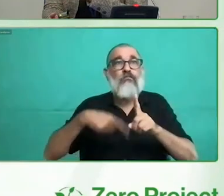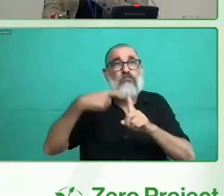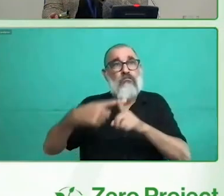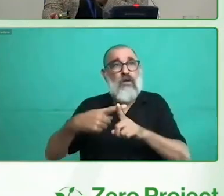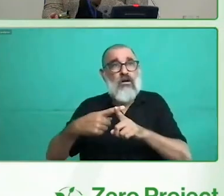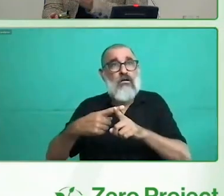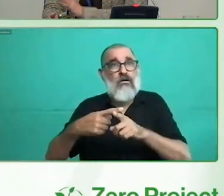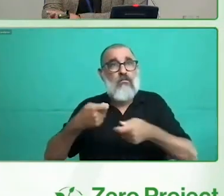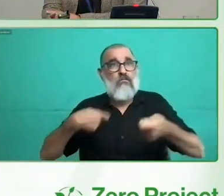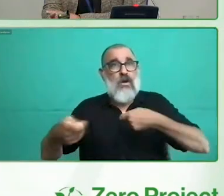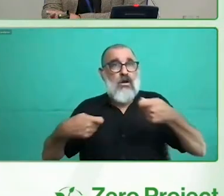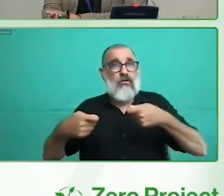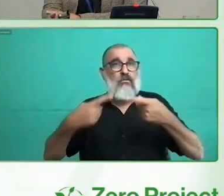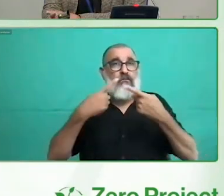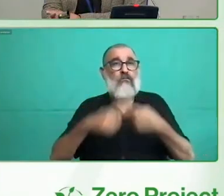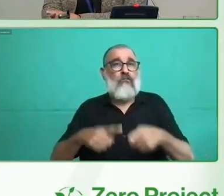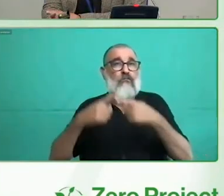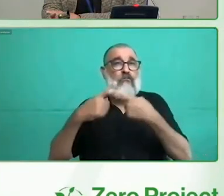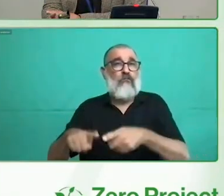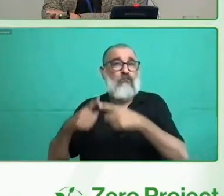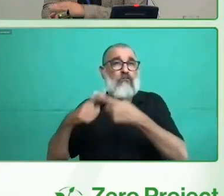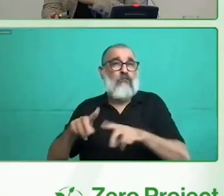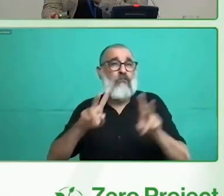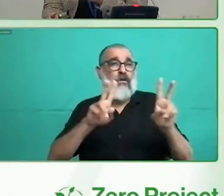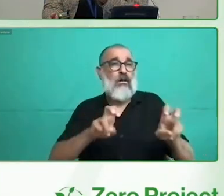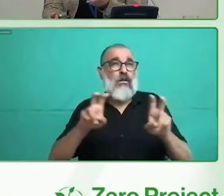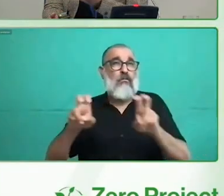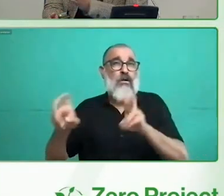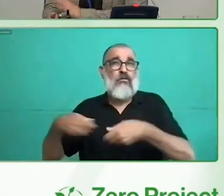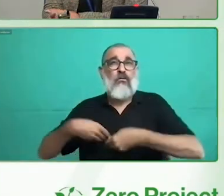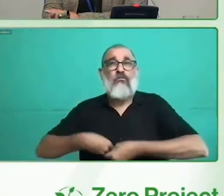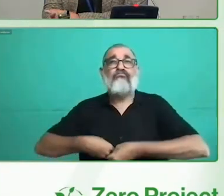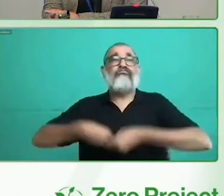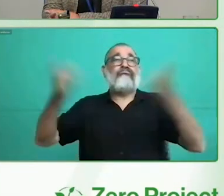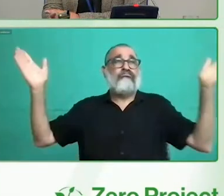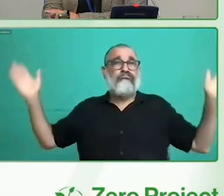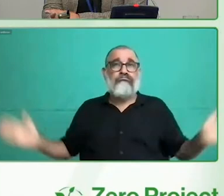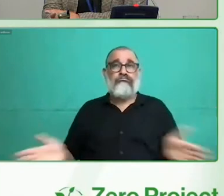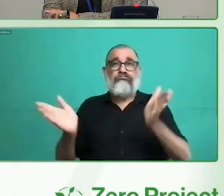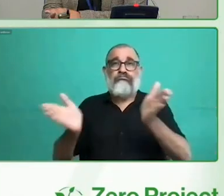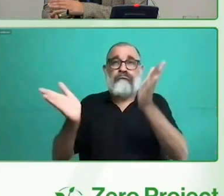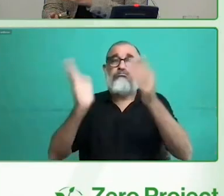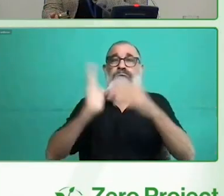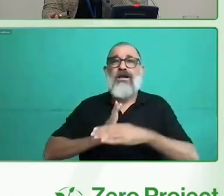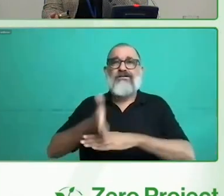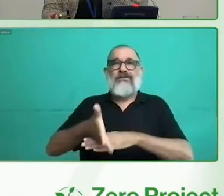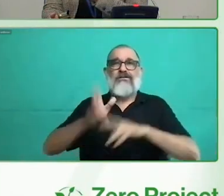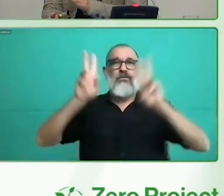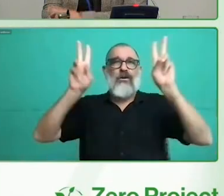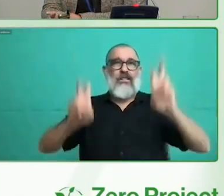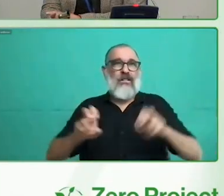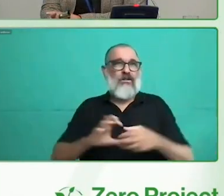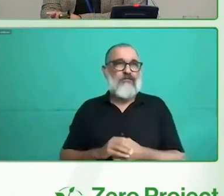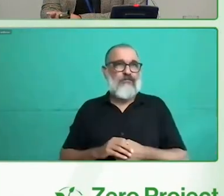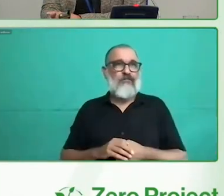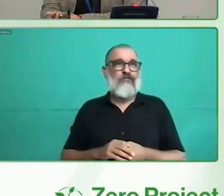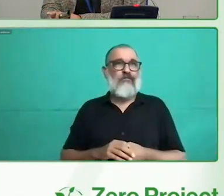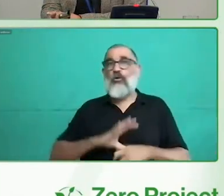socios que tienen distintos tipos de discapacidad, han ido contratando a más personas con discapacidad, también de distintos tipos,